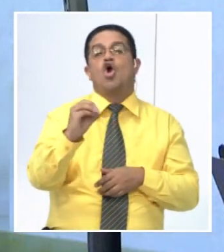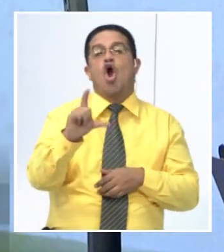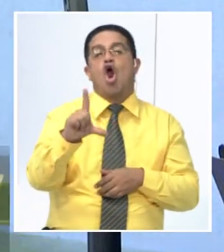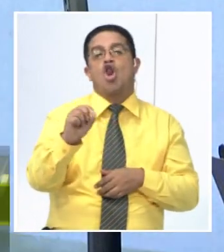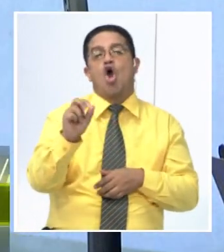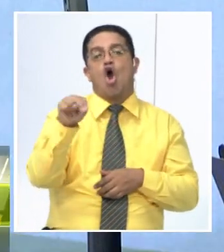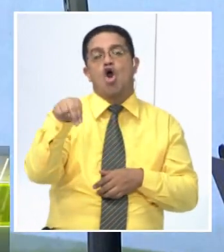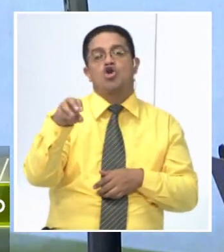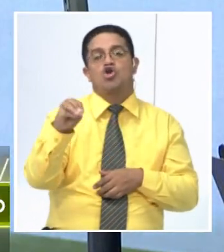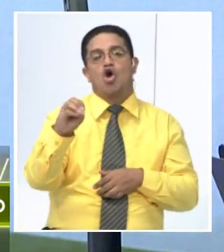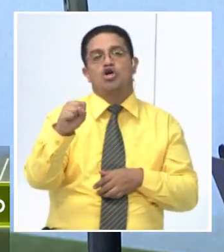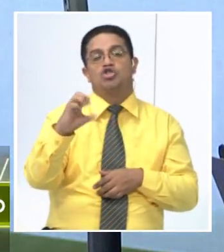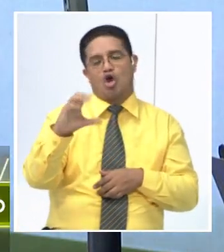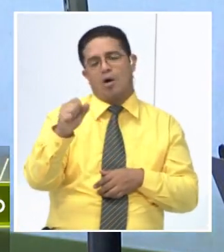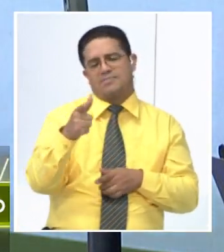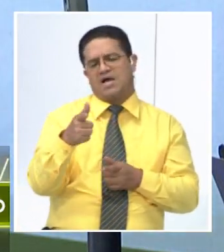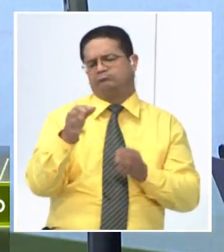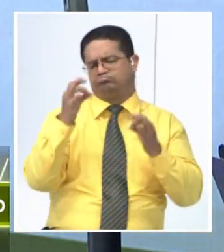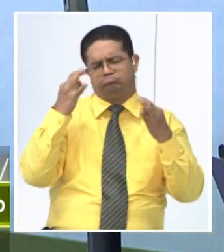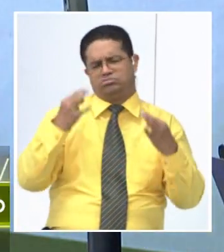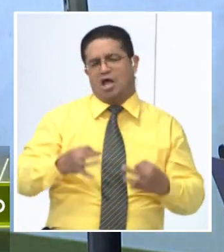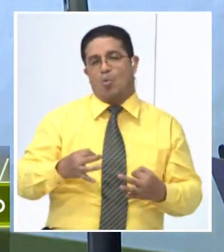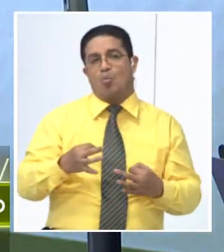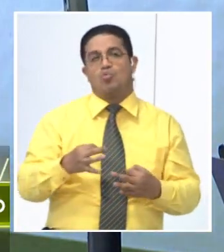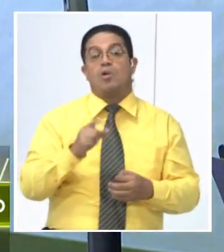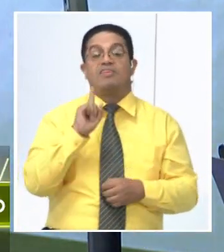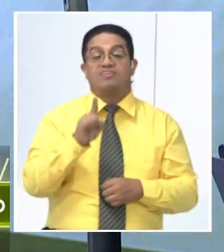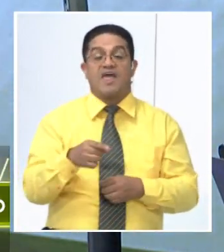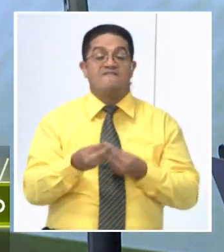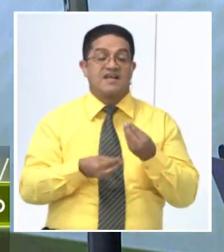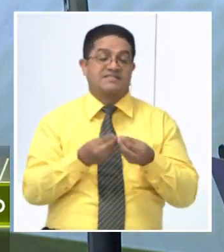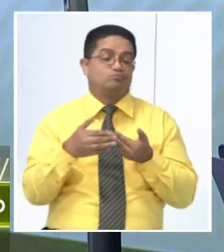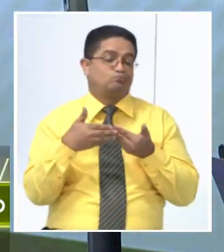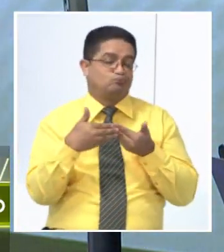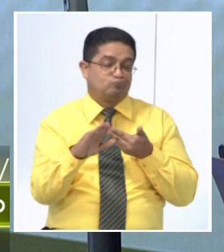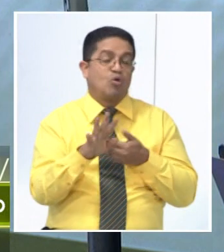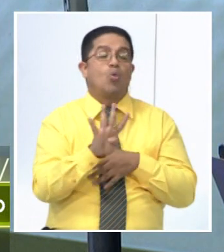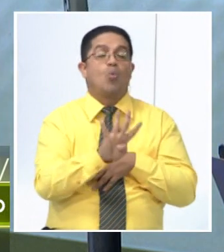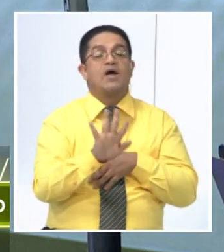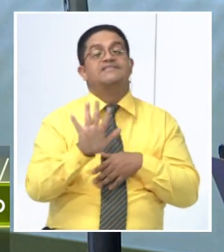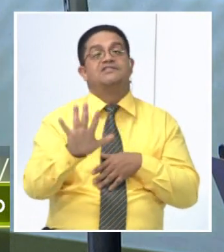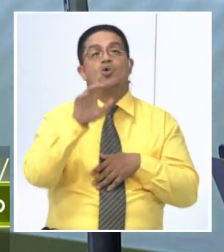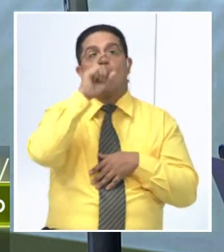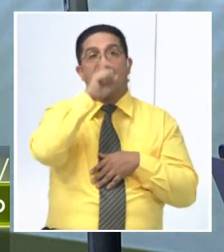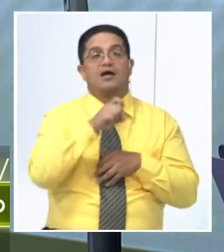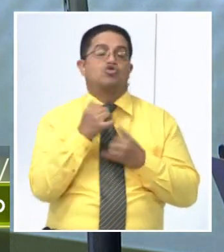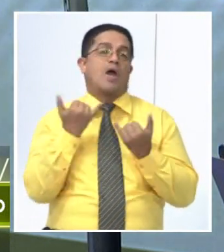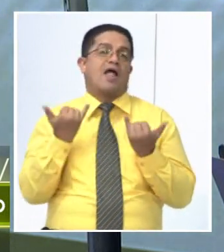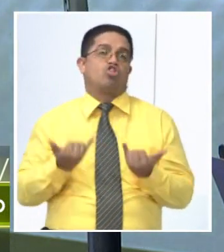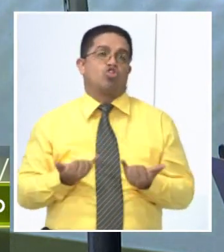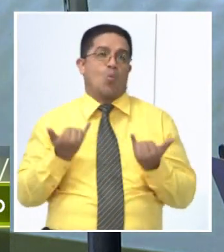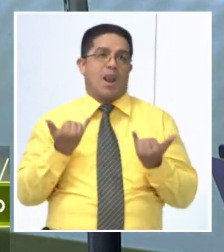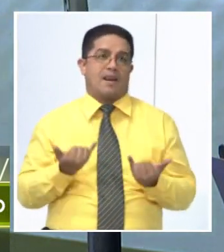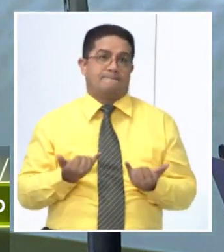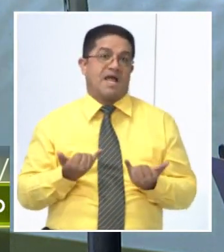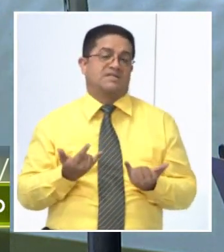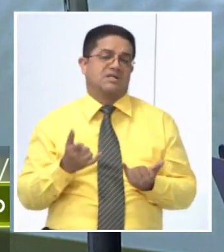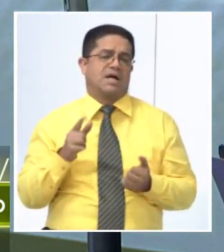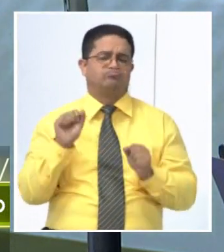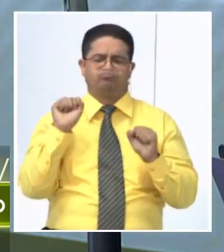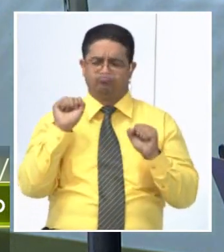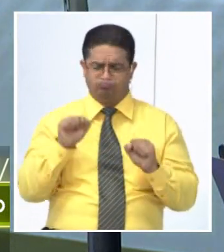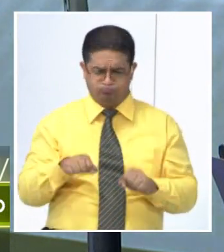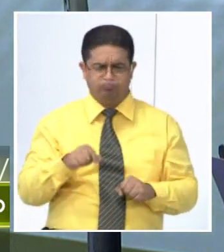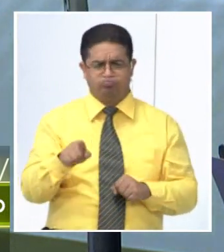método completamente seguro, se debe hacer a partir de los 45 años, Actualmente es confiable